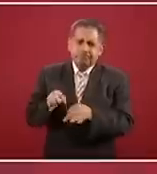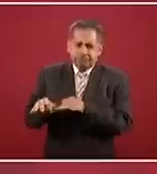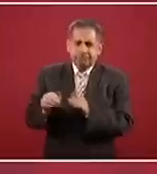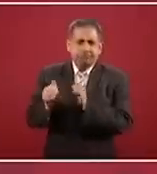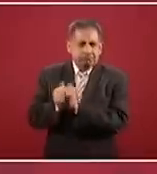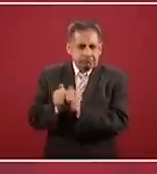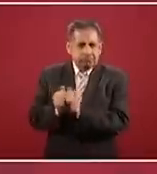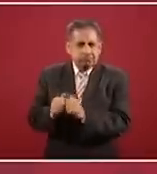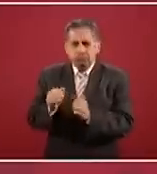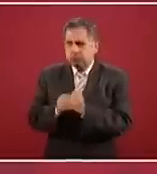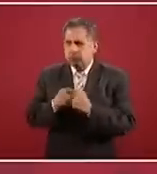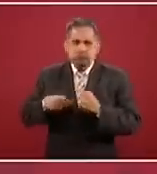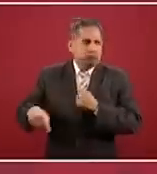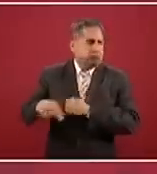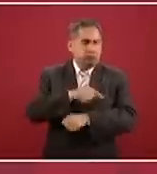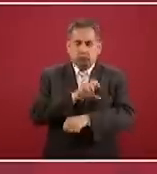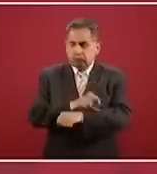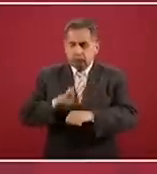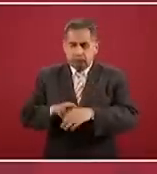trabajando de manera coordinada.